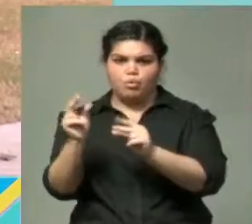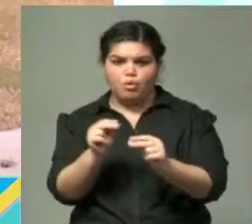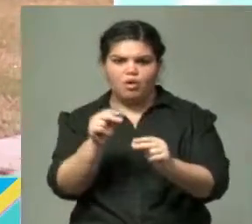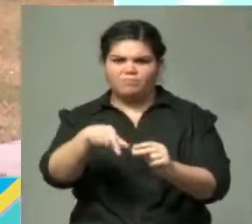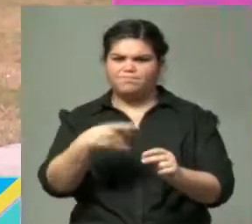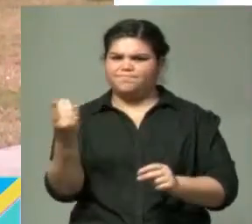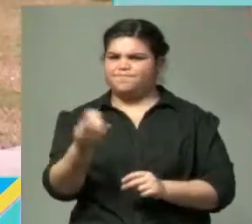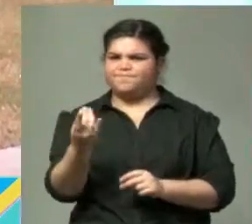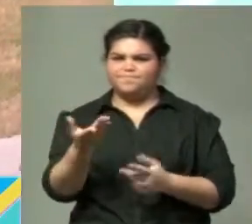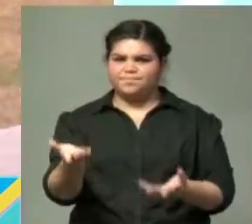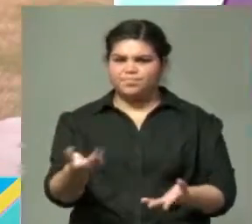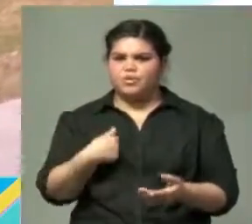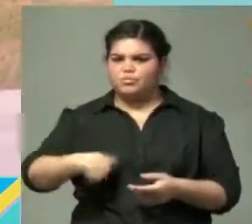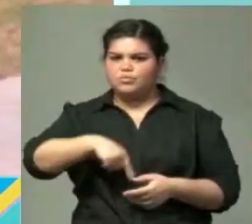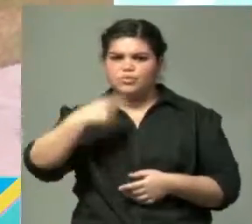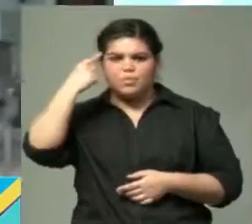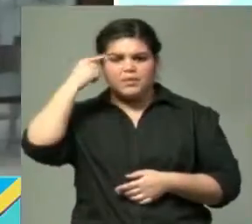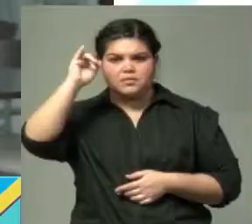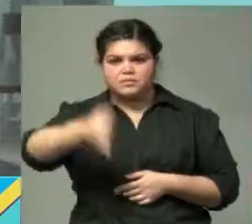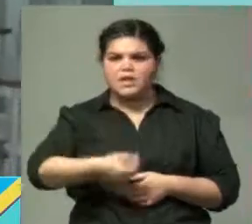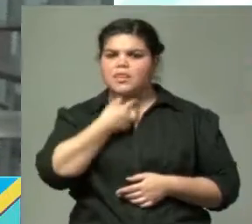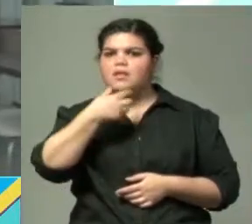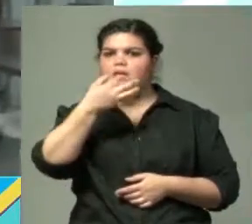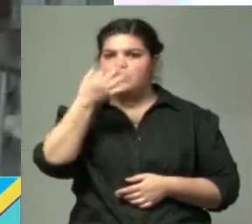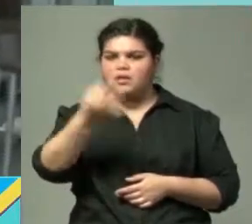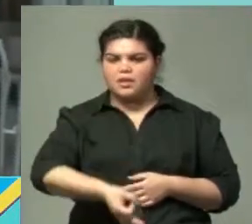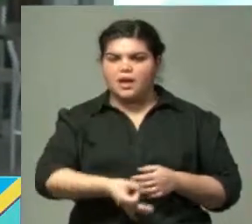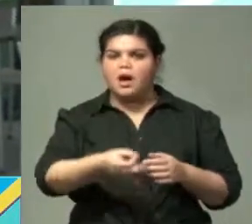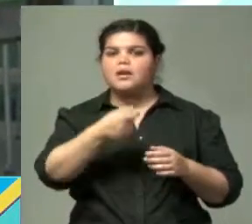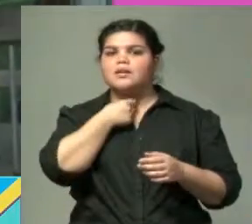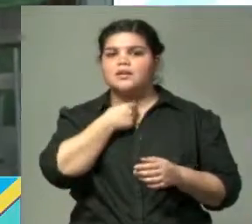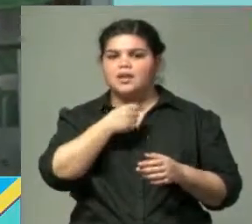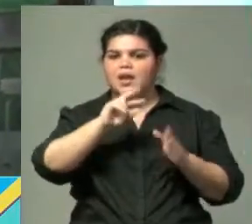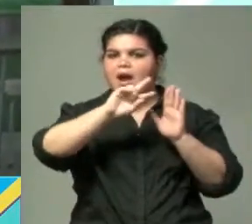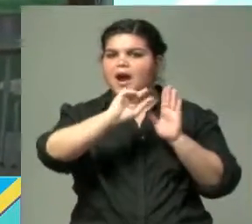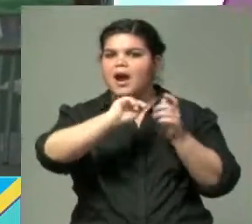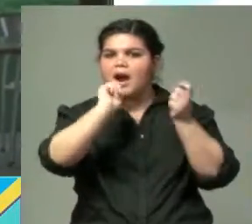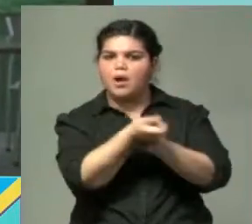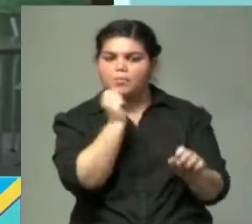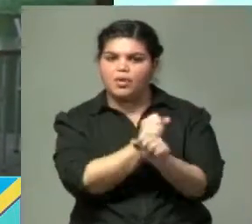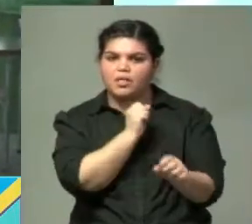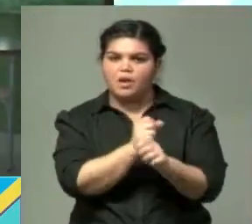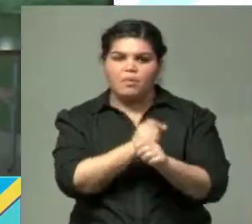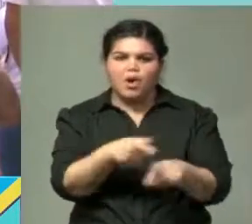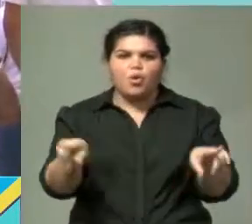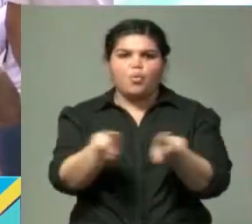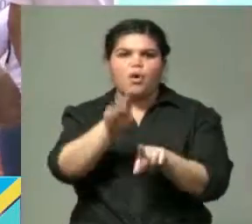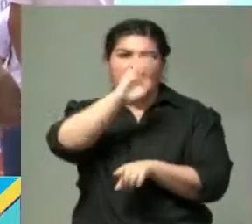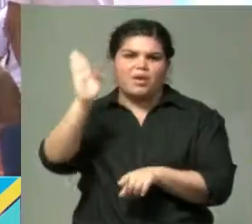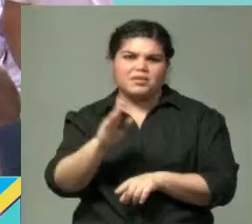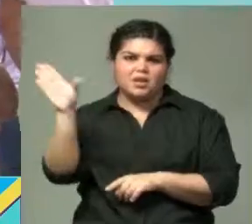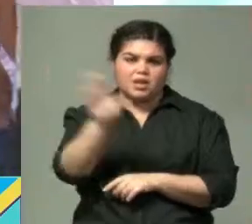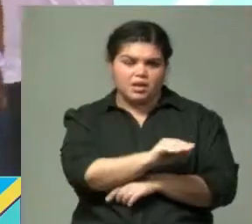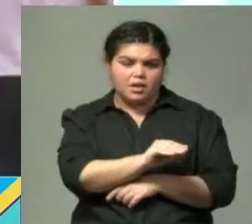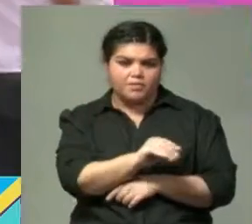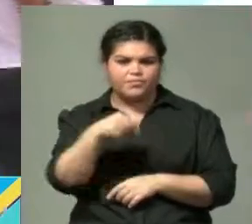Nosotros creemos que va a intentar meter una reforma laboral después de las elecciones de octubre, imitando lo que está pasando en Brasil. Entonces a nosotros